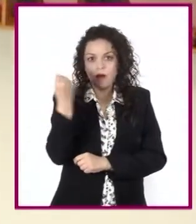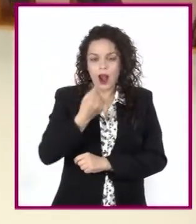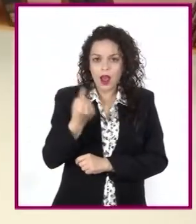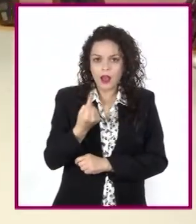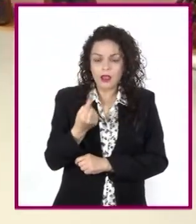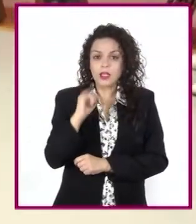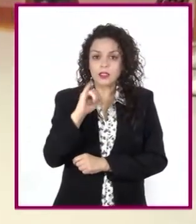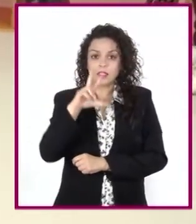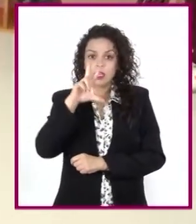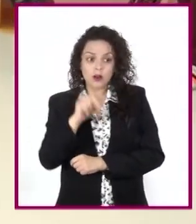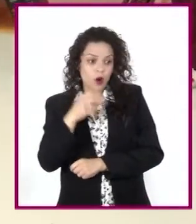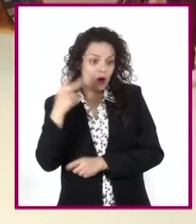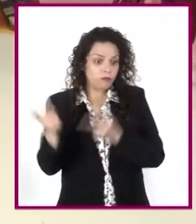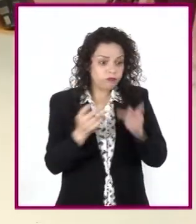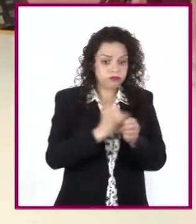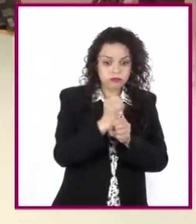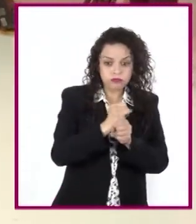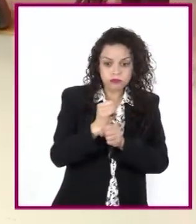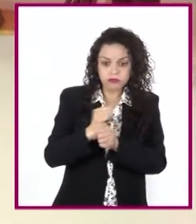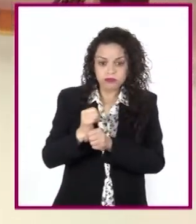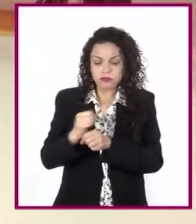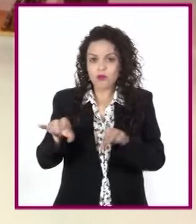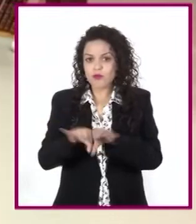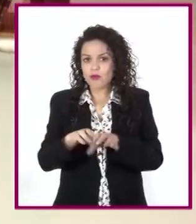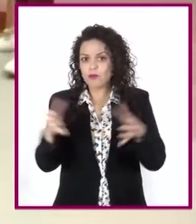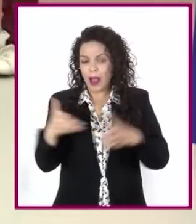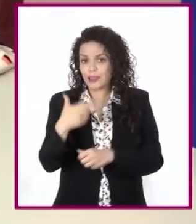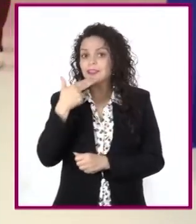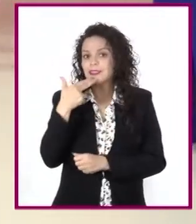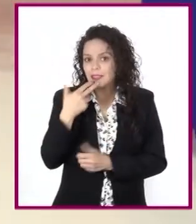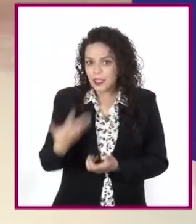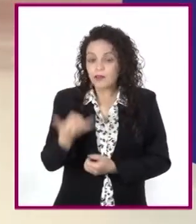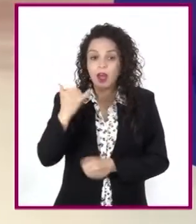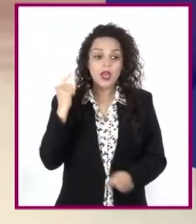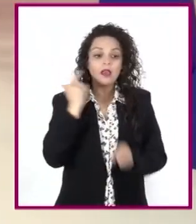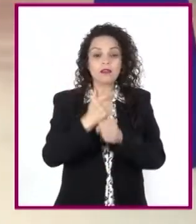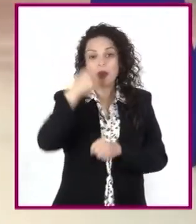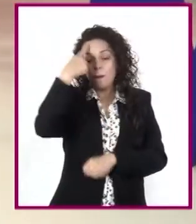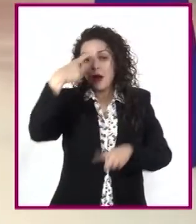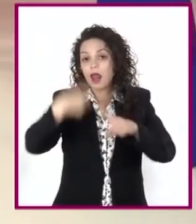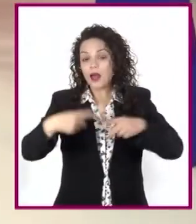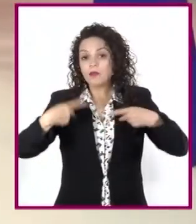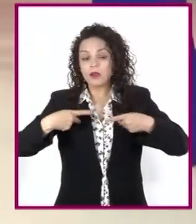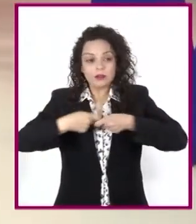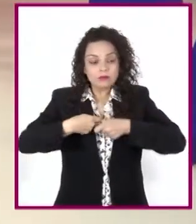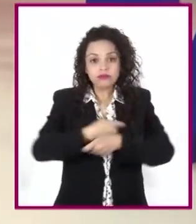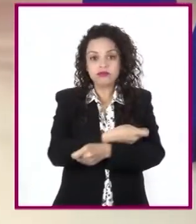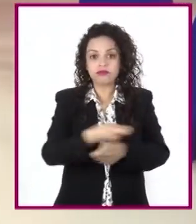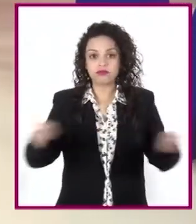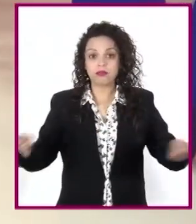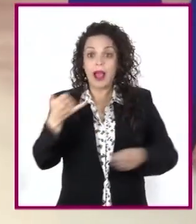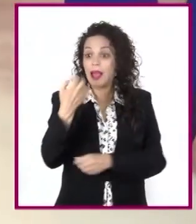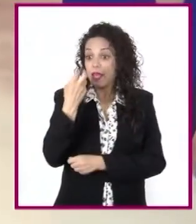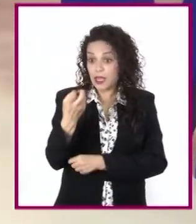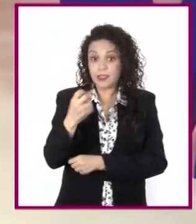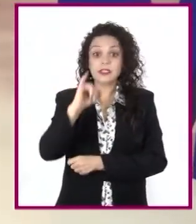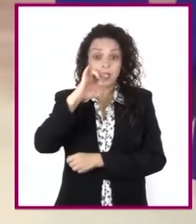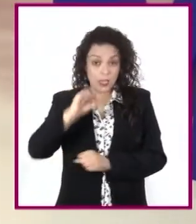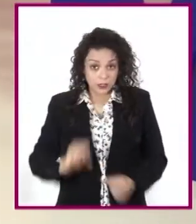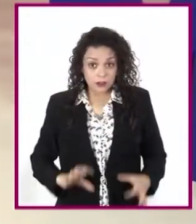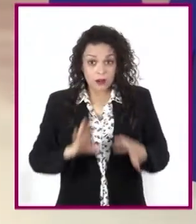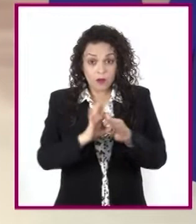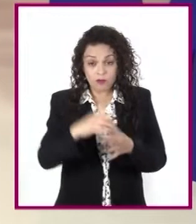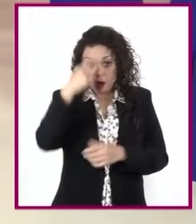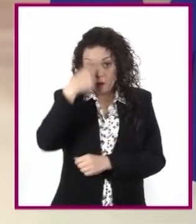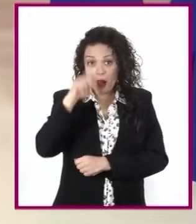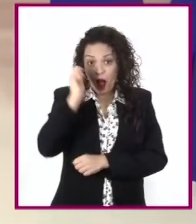consultar o no una fuente. Identificar a qué público va dirigida y, por lo tanto, si es adecuada para el propósito